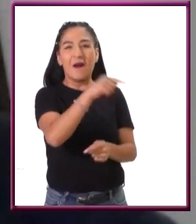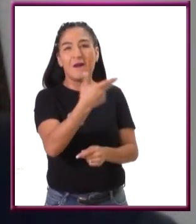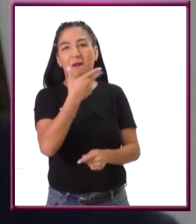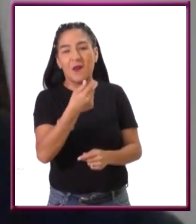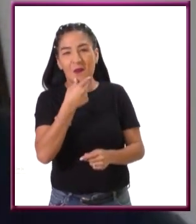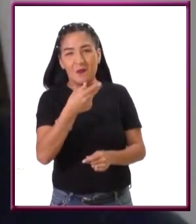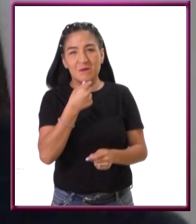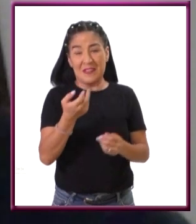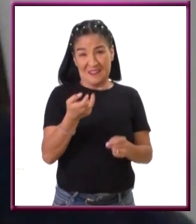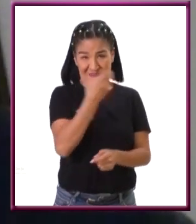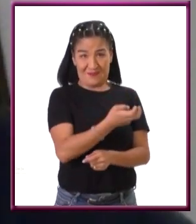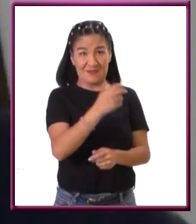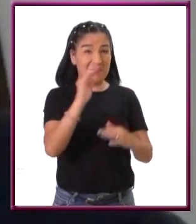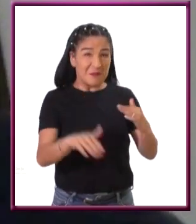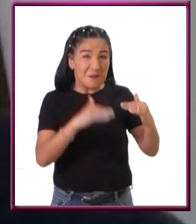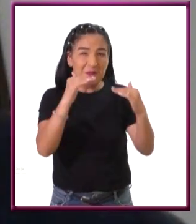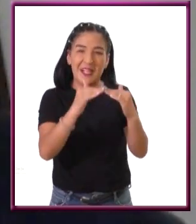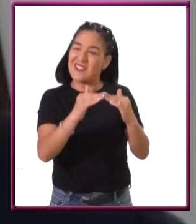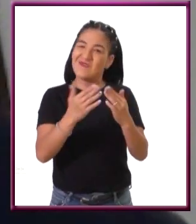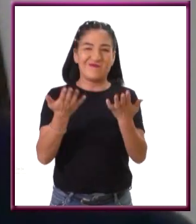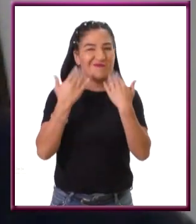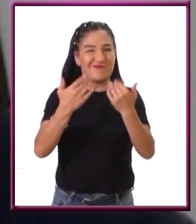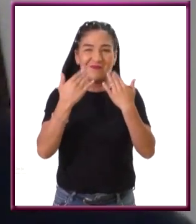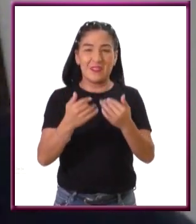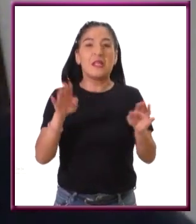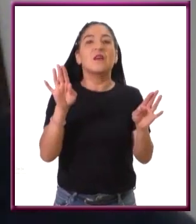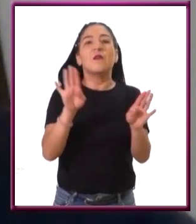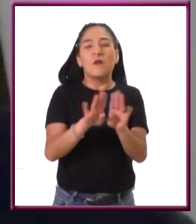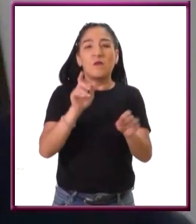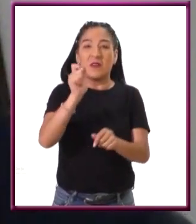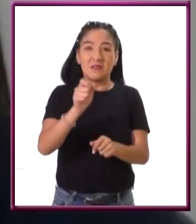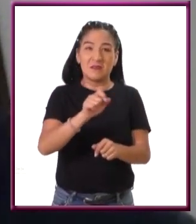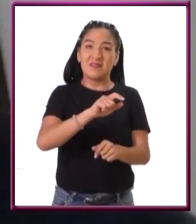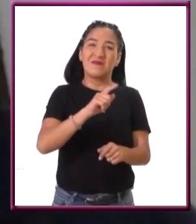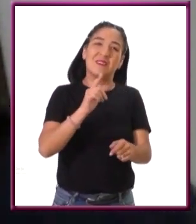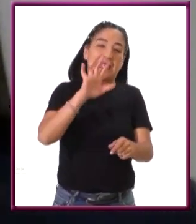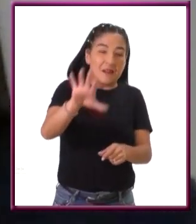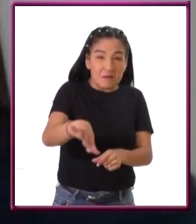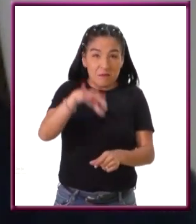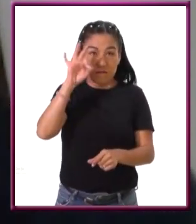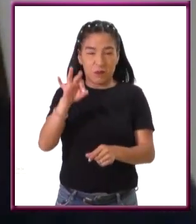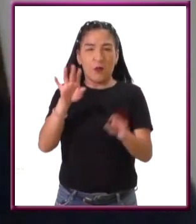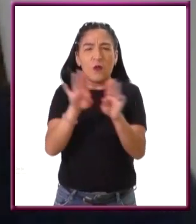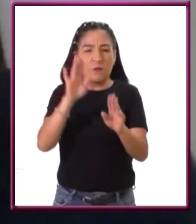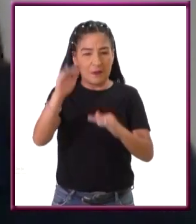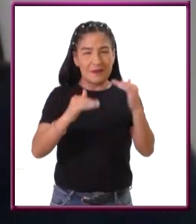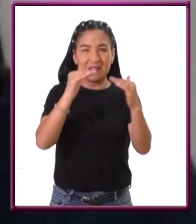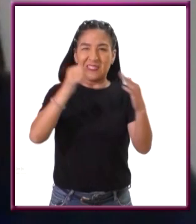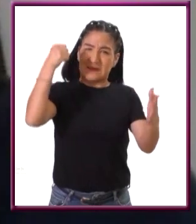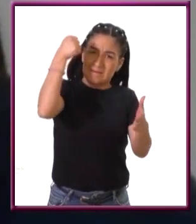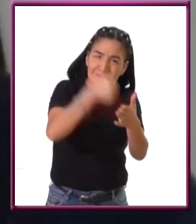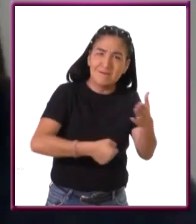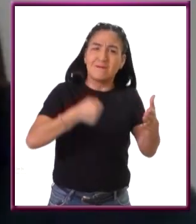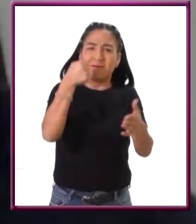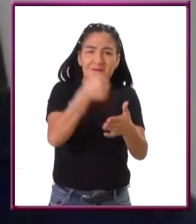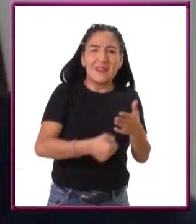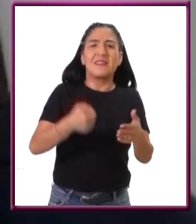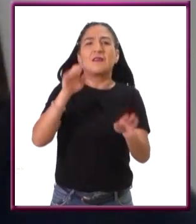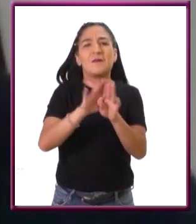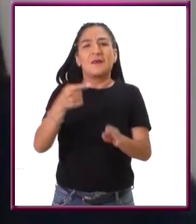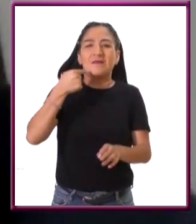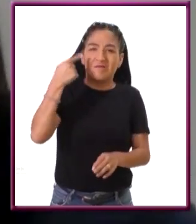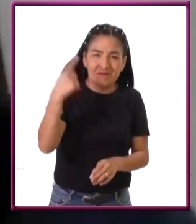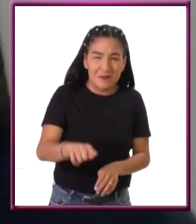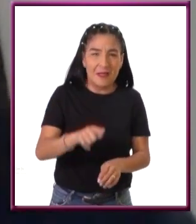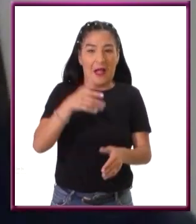hombres. Y ahí no está la igualdad. Si no vamos encontrando la igualdad desde un exigir y demandar